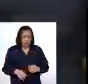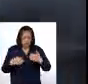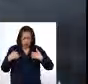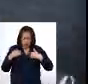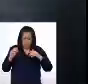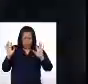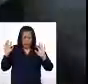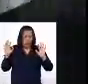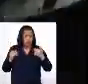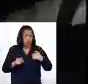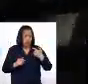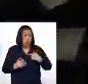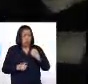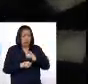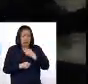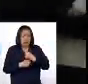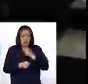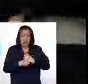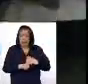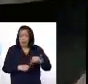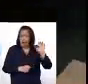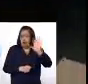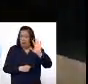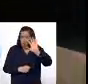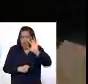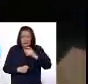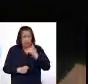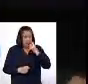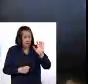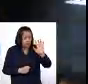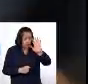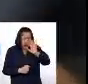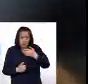jefe. Yo estaba limpiando vidrio solamente.